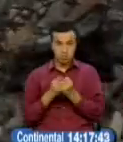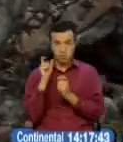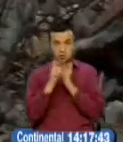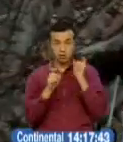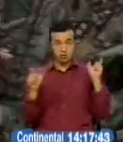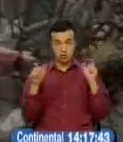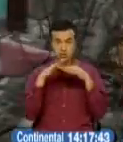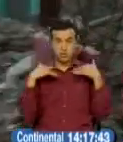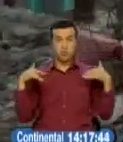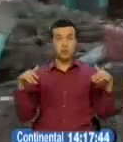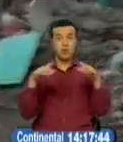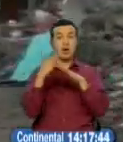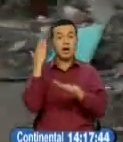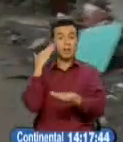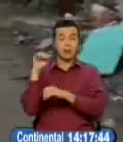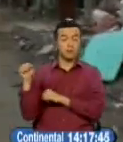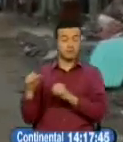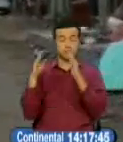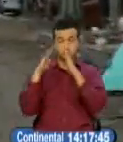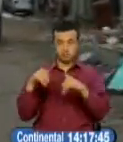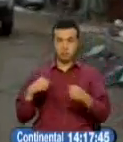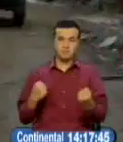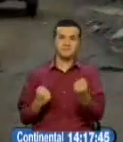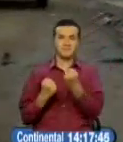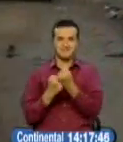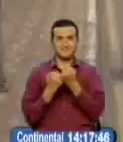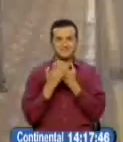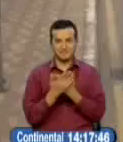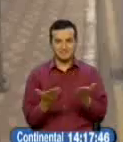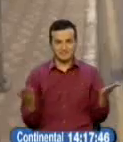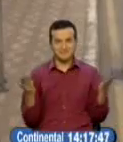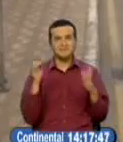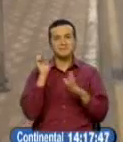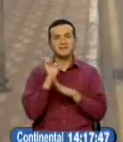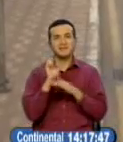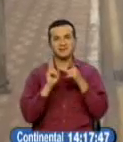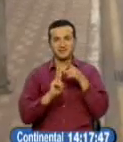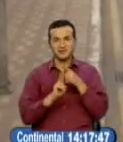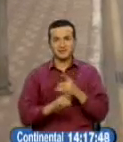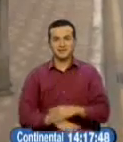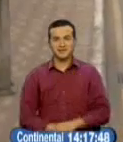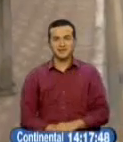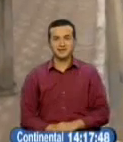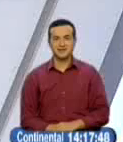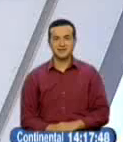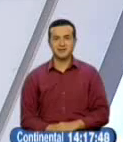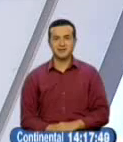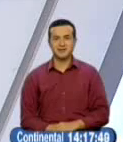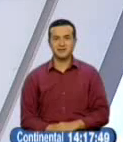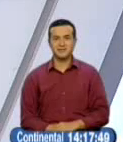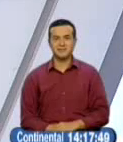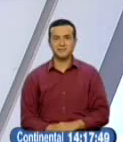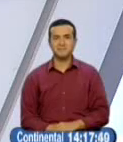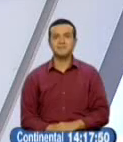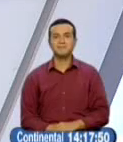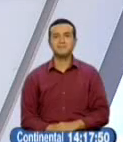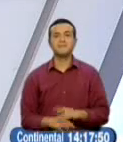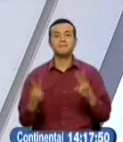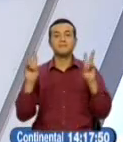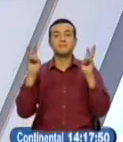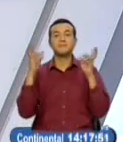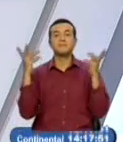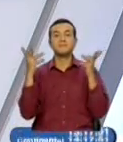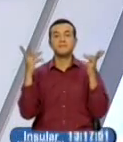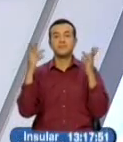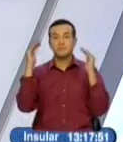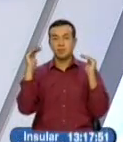personas afectadas por el pasado terremoto del 16 de abril. Máximo Barba, Ecuador TV. Y respecto a la